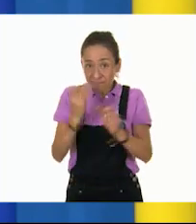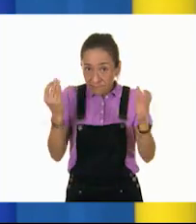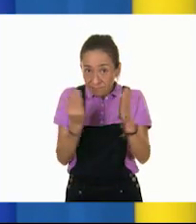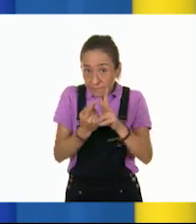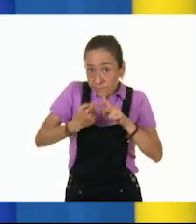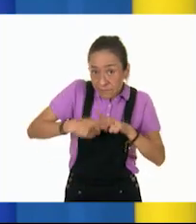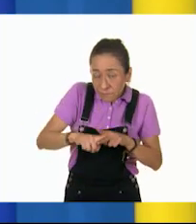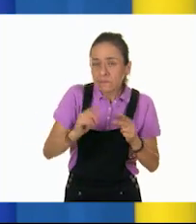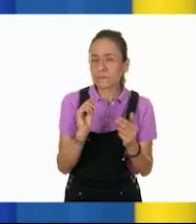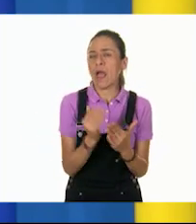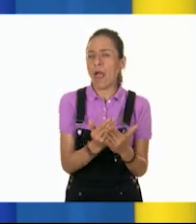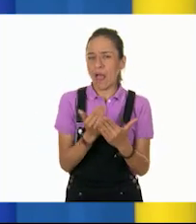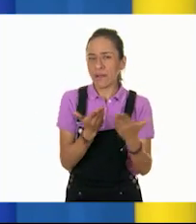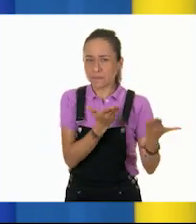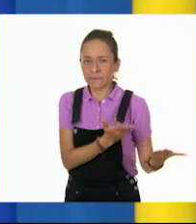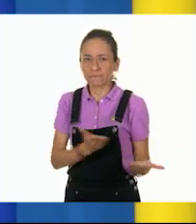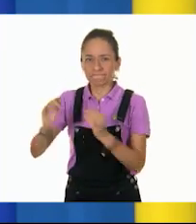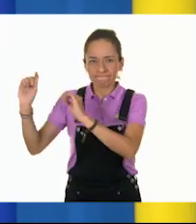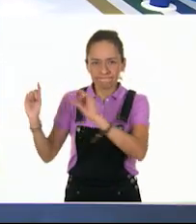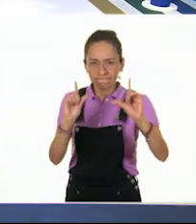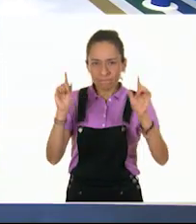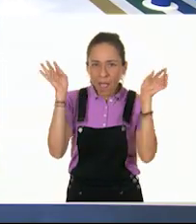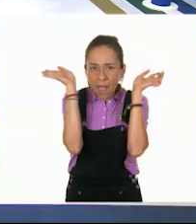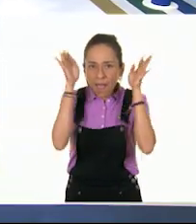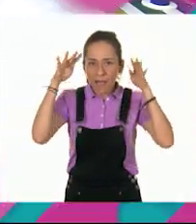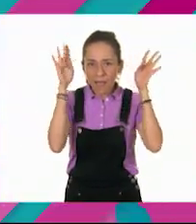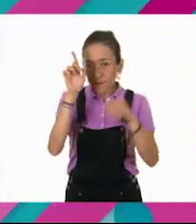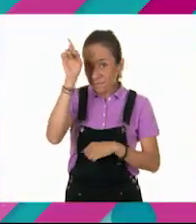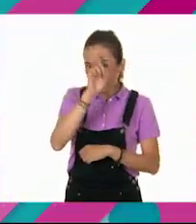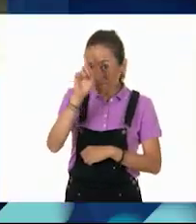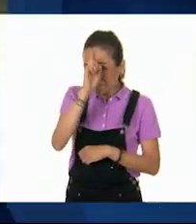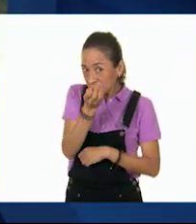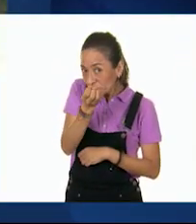vamos con Ajolisto, que nos tiene un consejo?